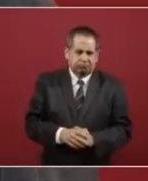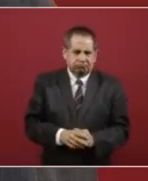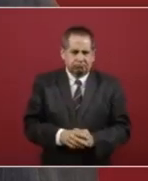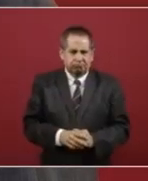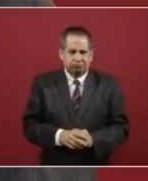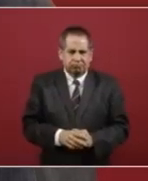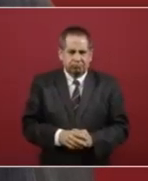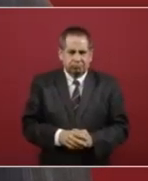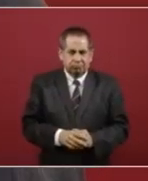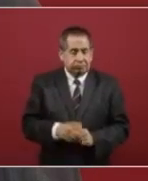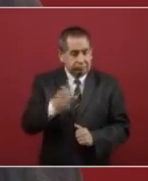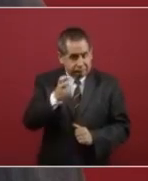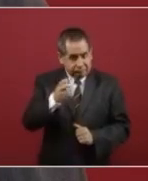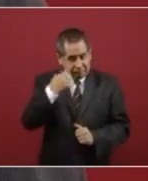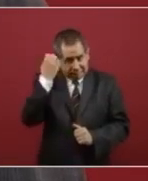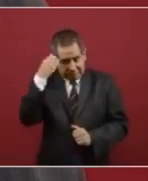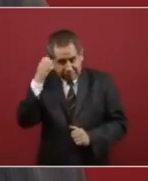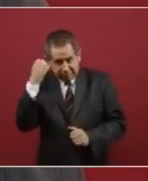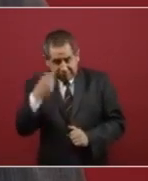¿Esa es la experiencia?